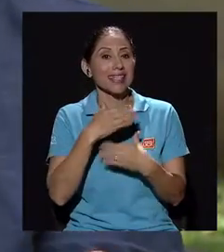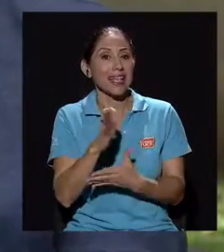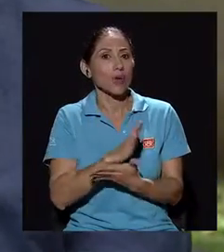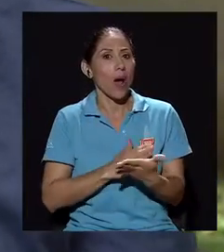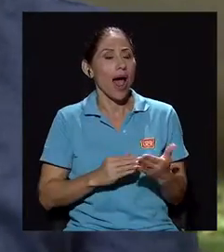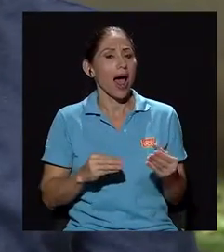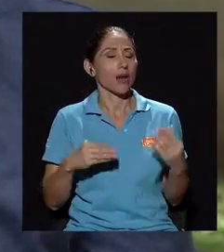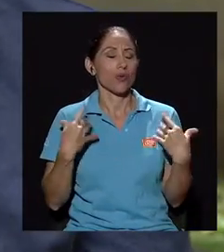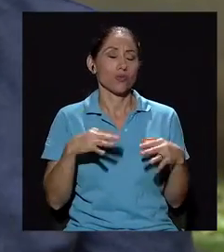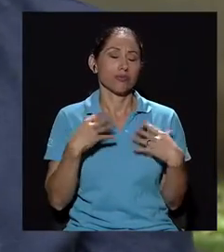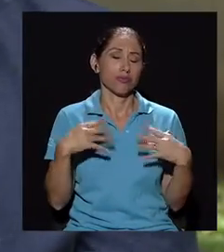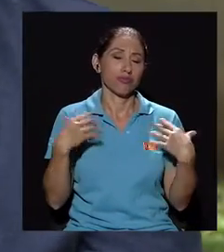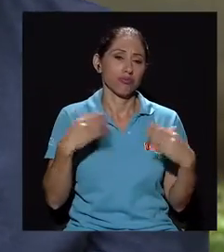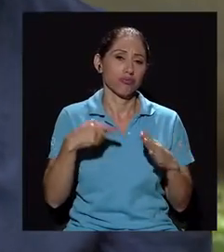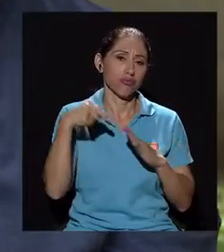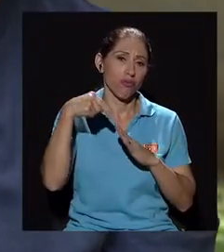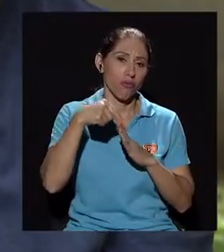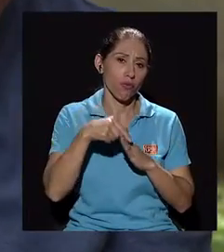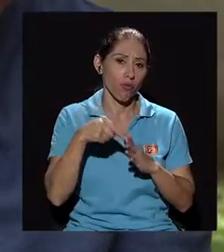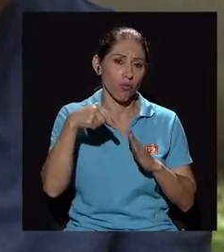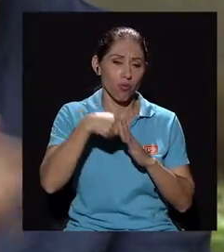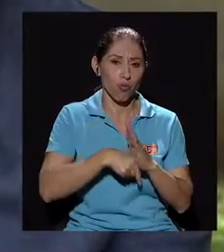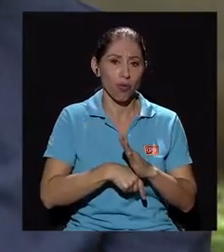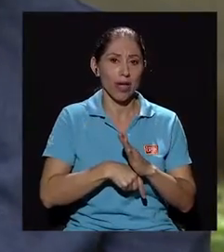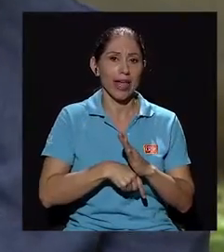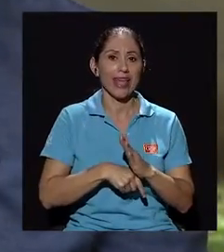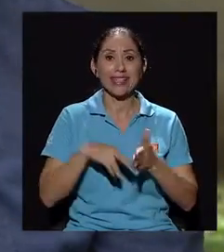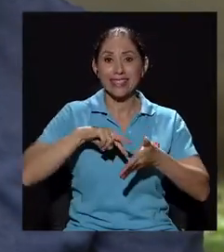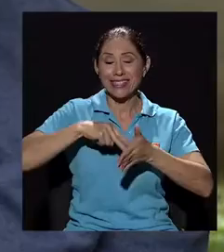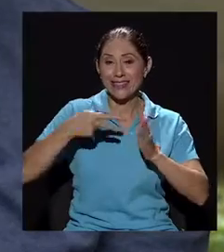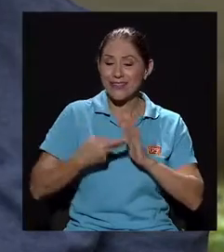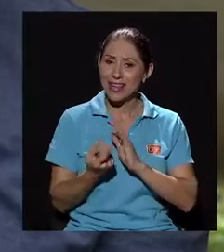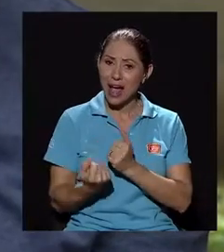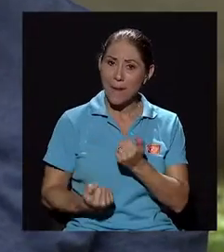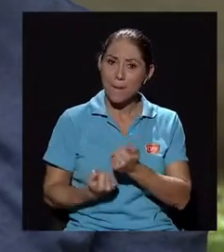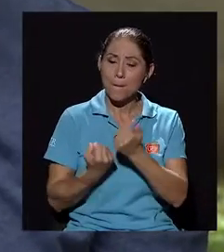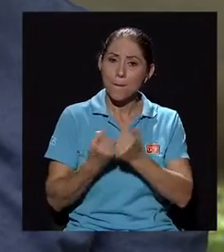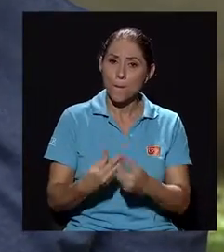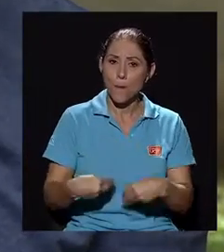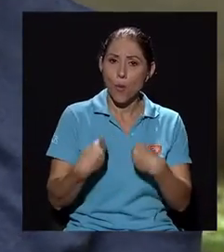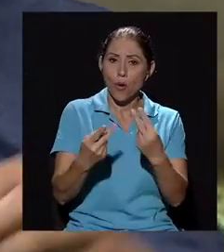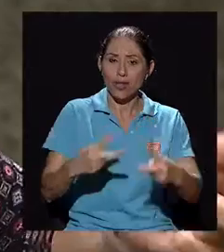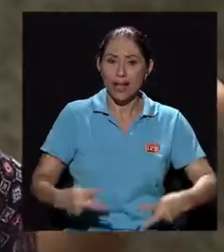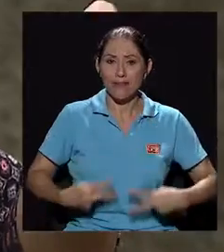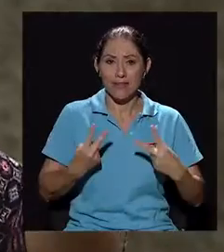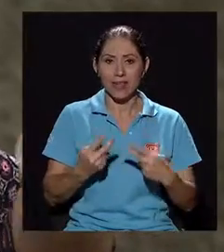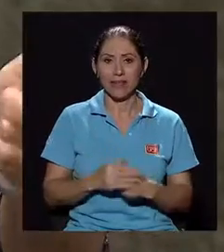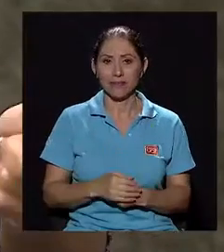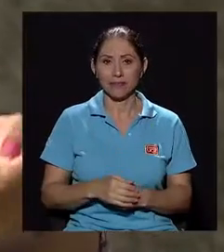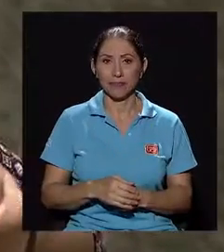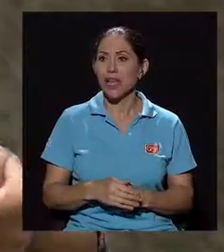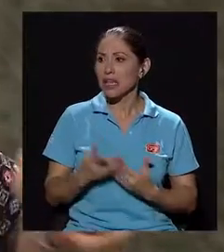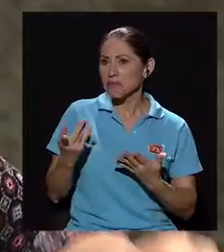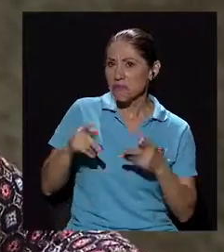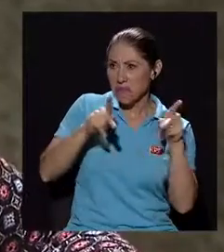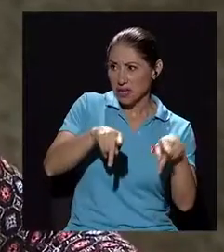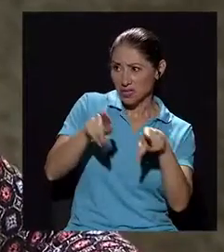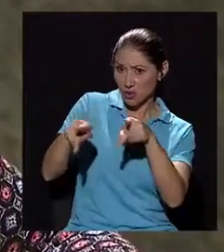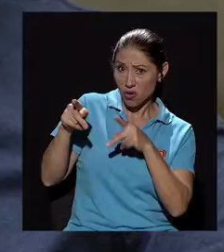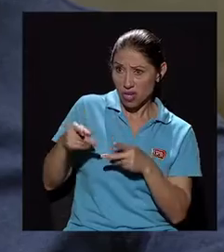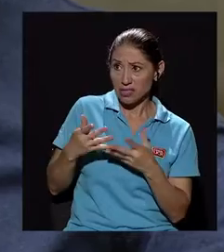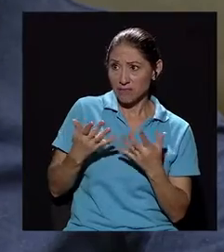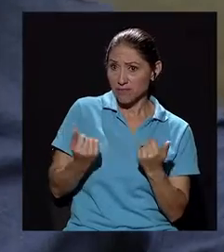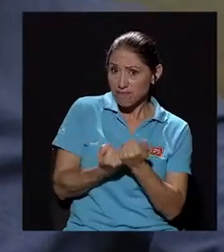no es trascender, no es aportar, ¿verdad? Justamente vida, eso te iba a preguntar, ¿verdad? ¿Qué tanto se están apuntando las personas a